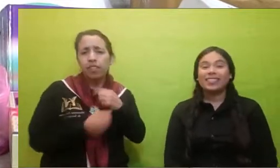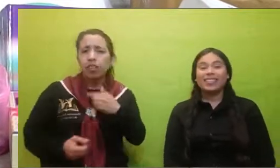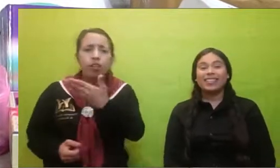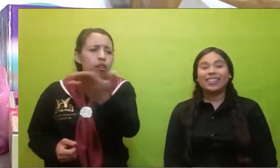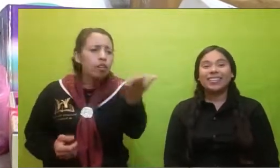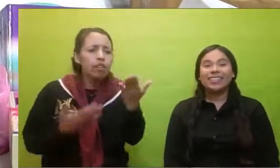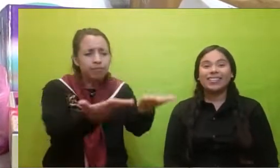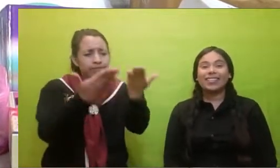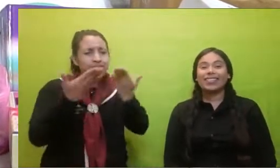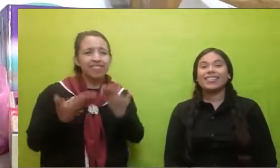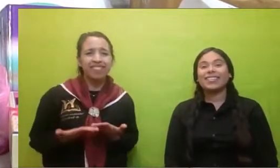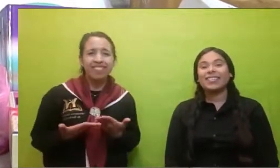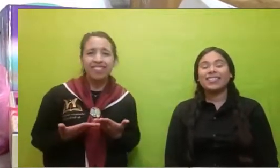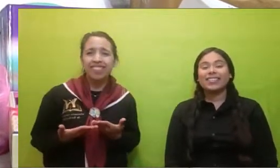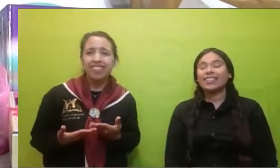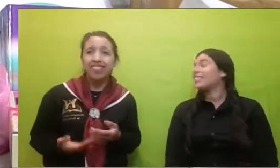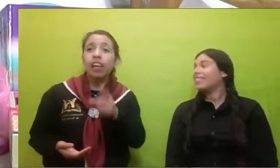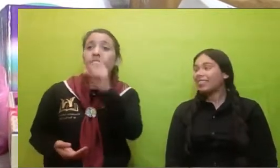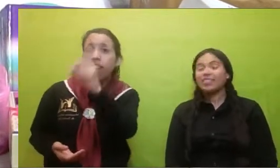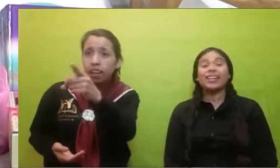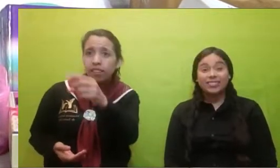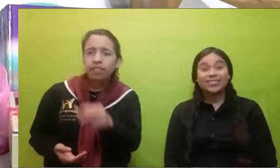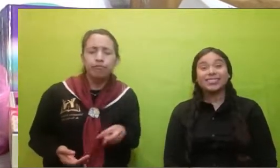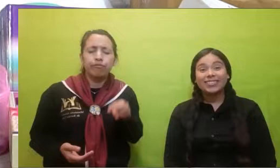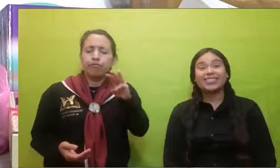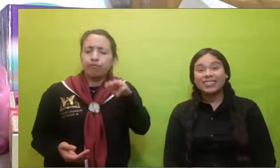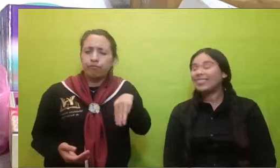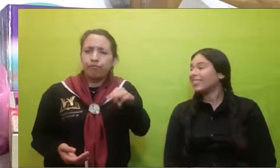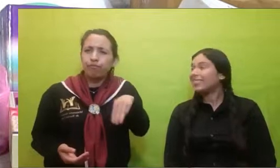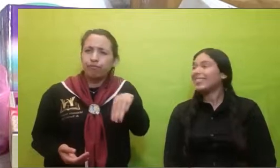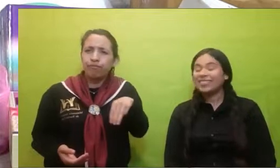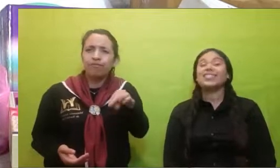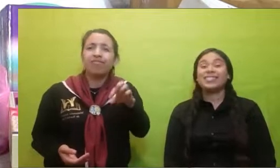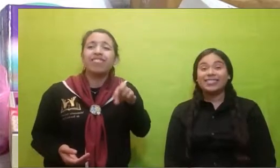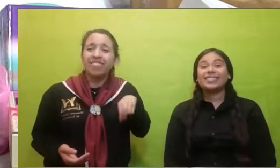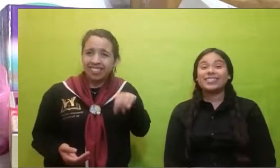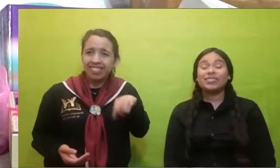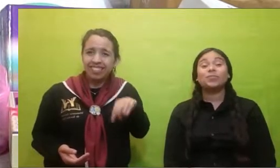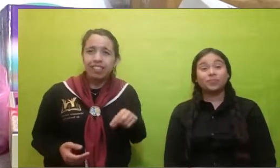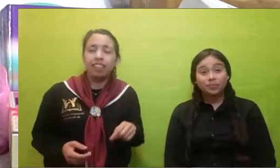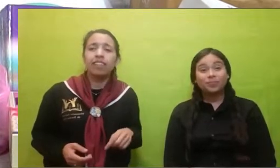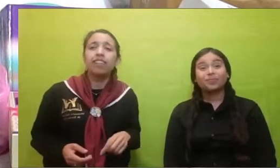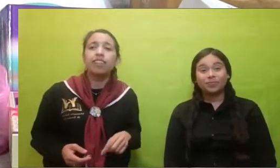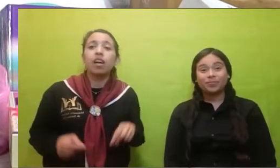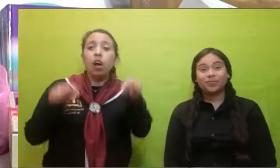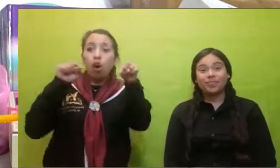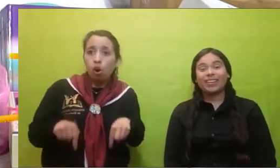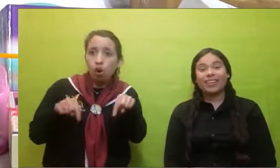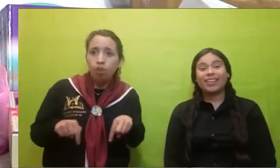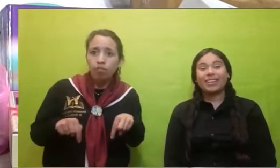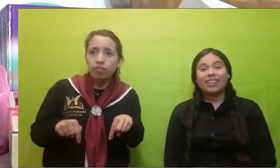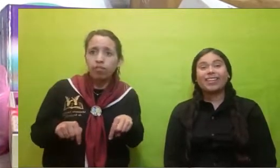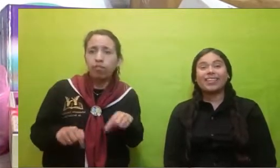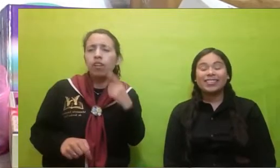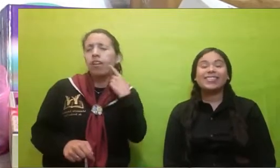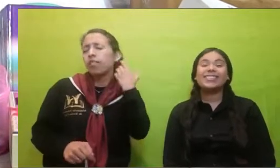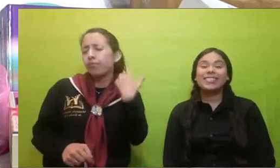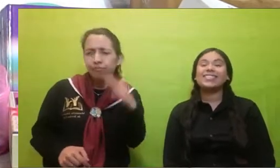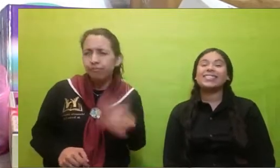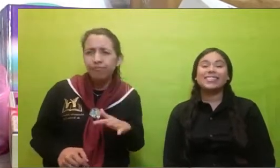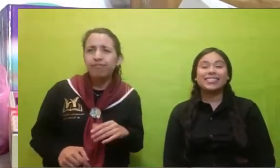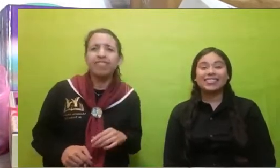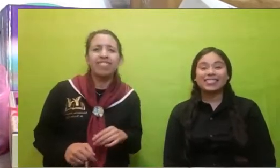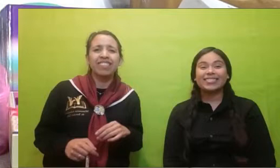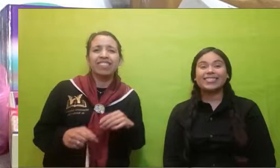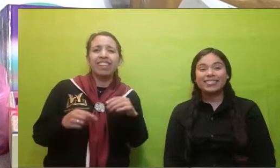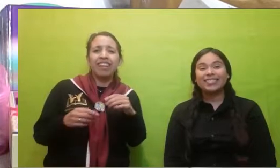Aquí. Y en el bolsillo, por supuesto. Fuera de broma, queridos amigos, queremos invitar a todas las personas, a ti amigo que